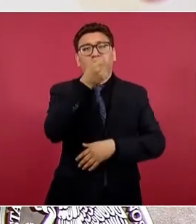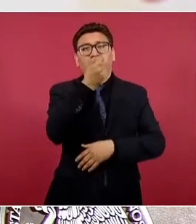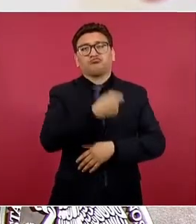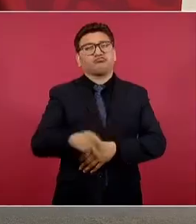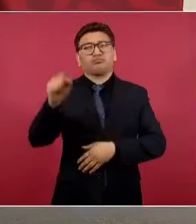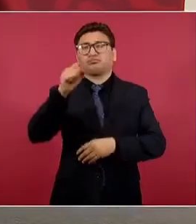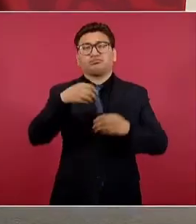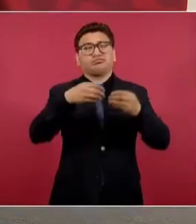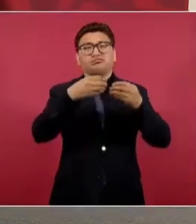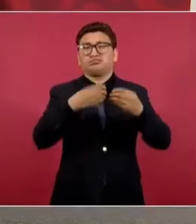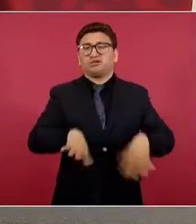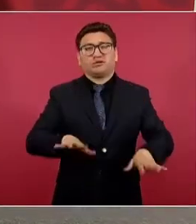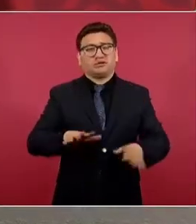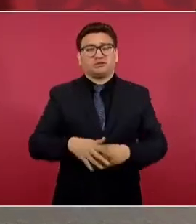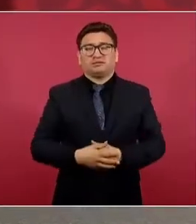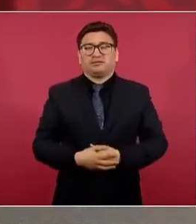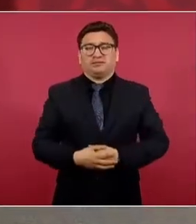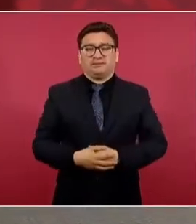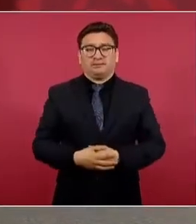ya